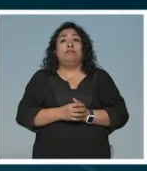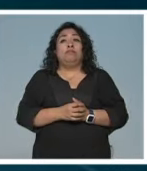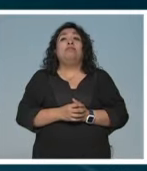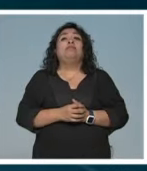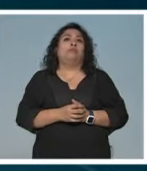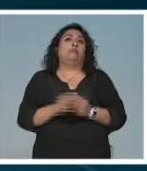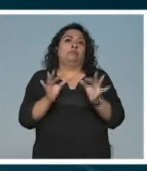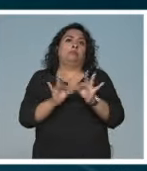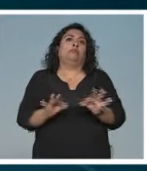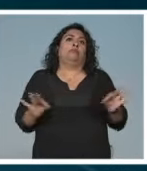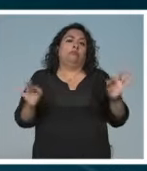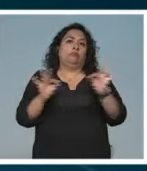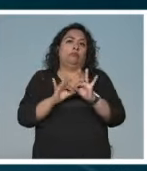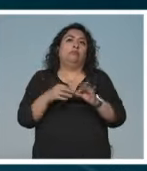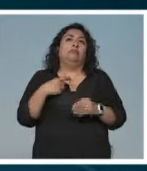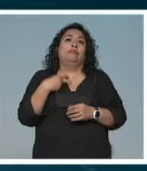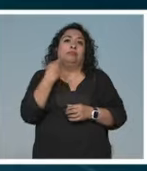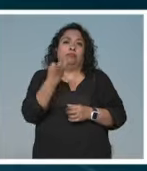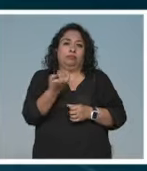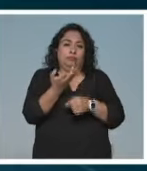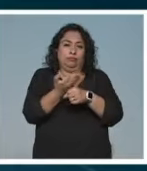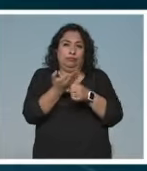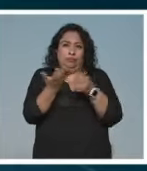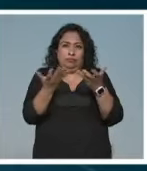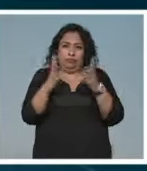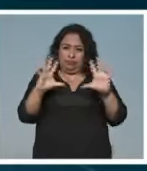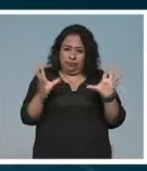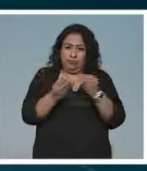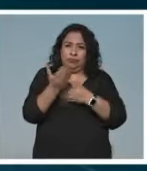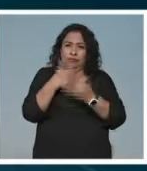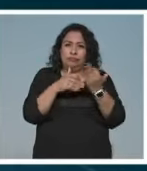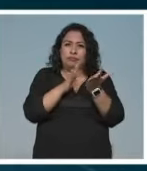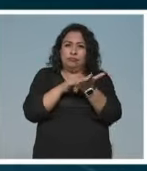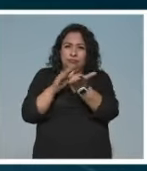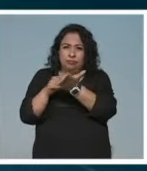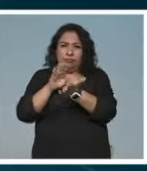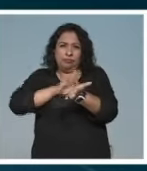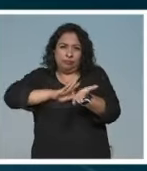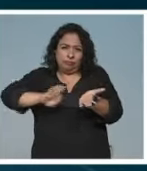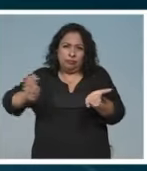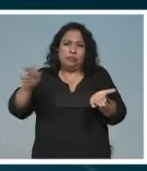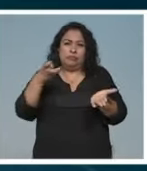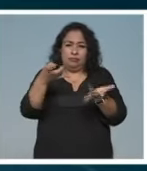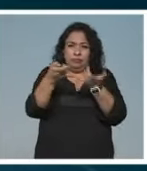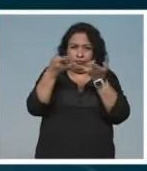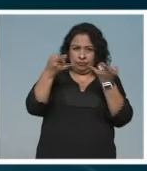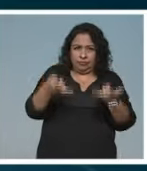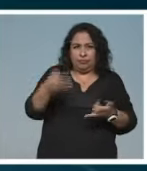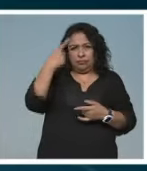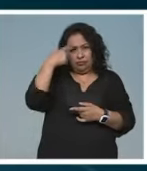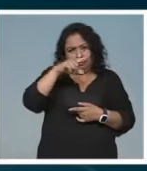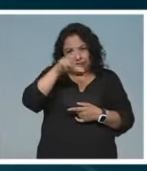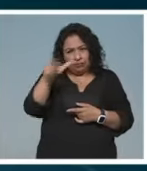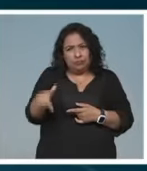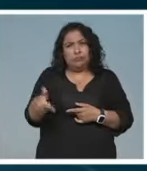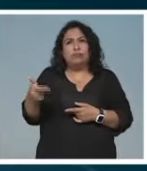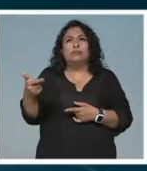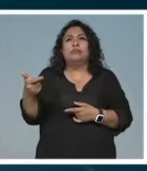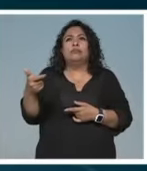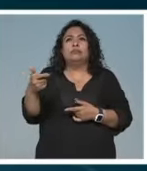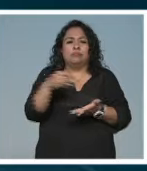muy trascendentes. Lo que estamos haciendo es reunir todos los documentos posibles de esta historia para construir un fondo